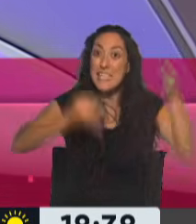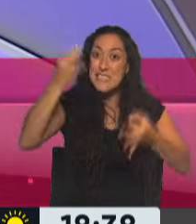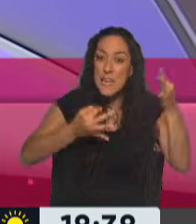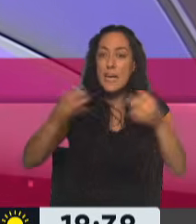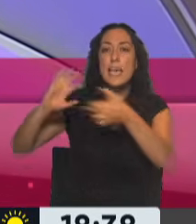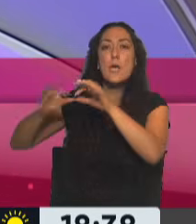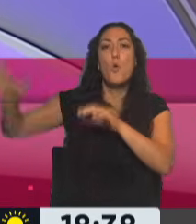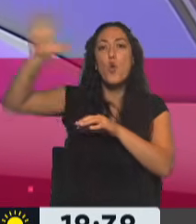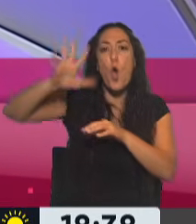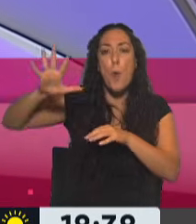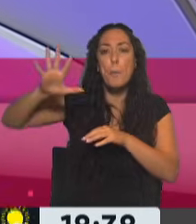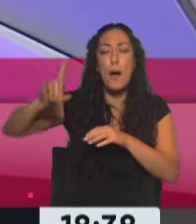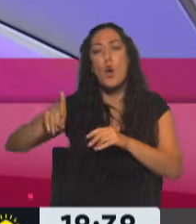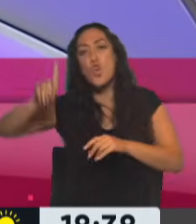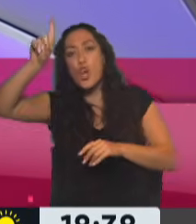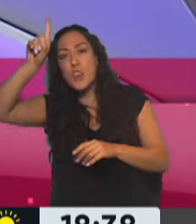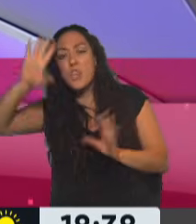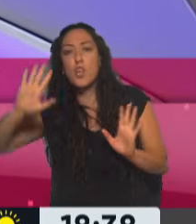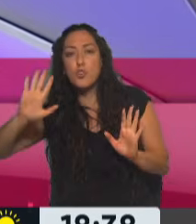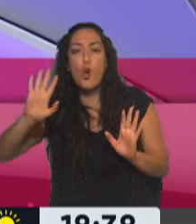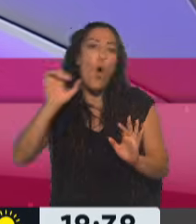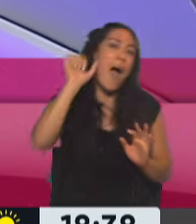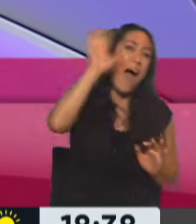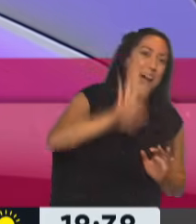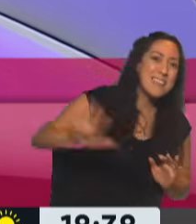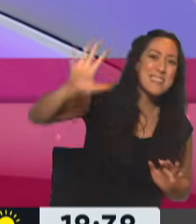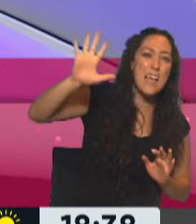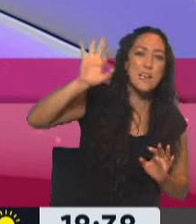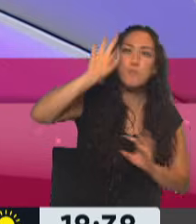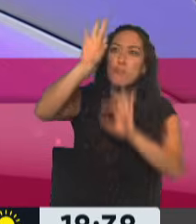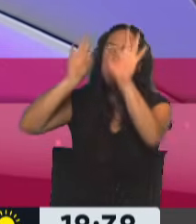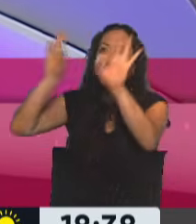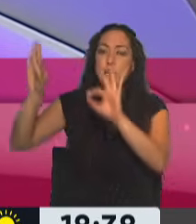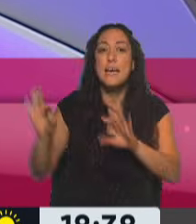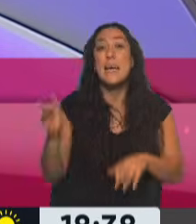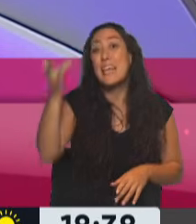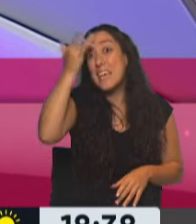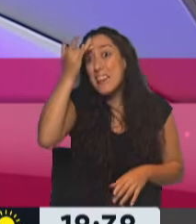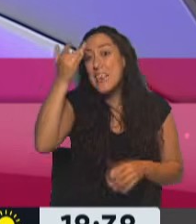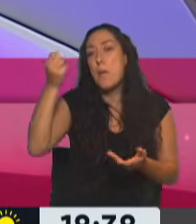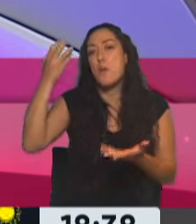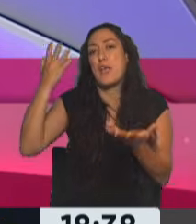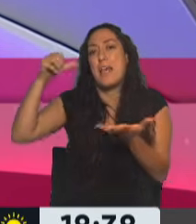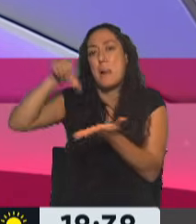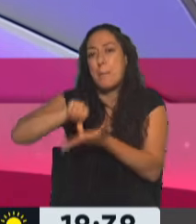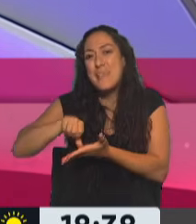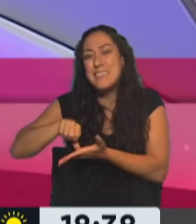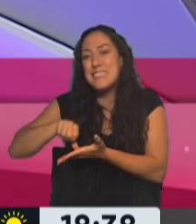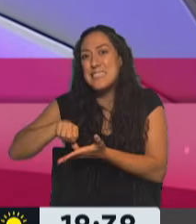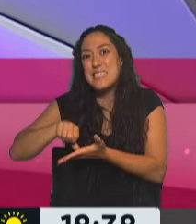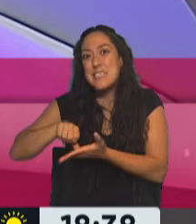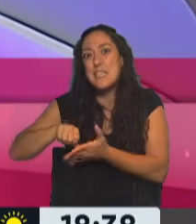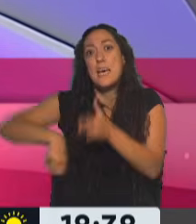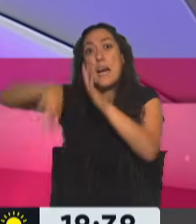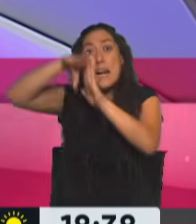europeos occidentales o nórdicos o son países asiáticos específicos. India porque es un país que está en el primer lugar en el